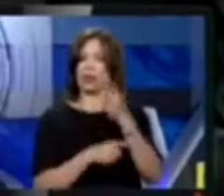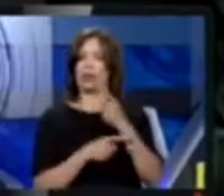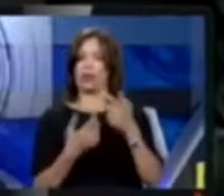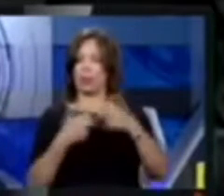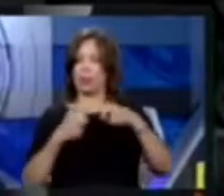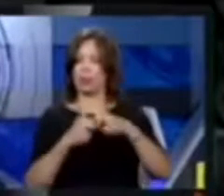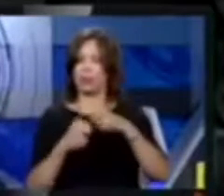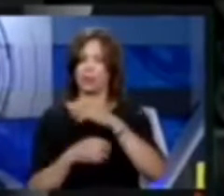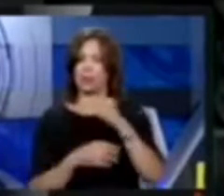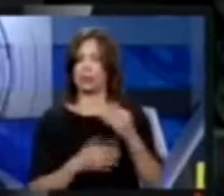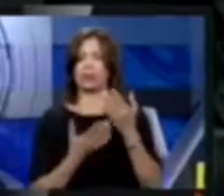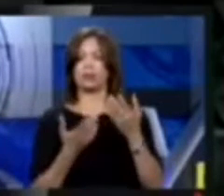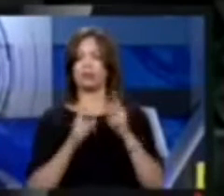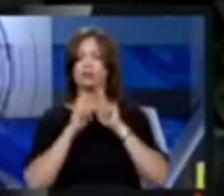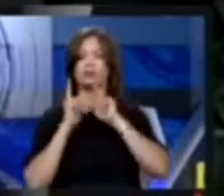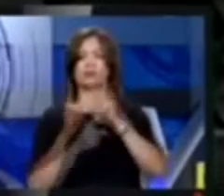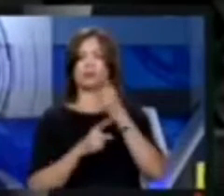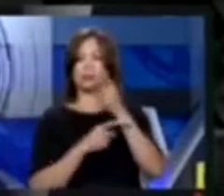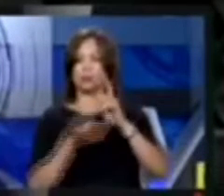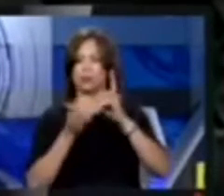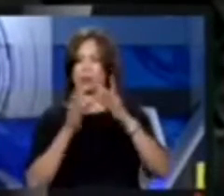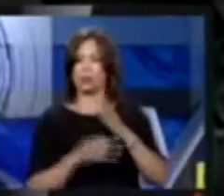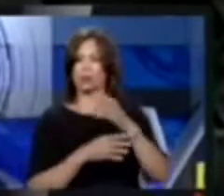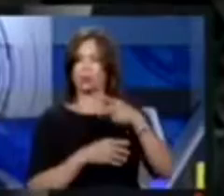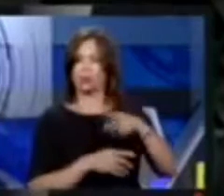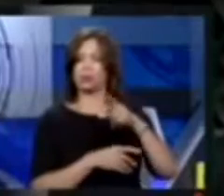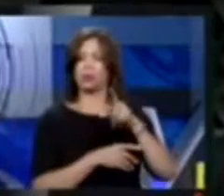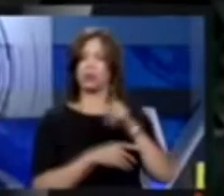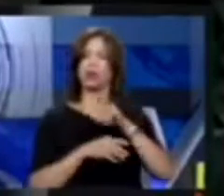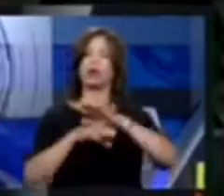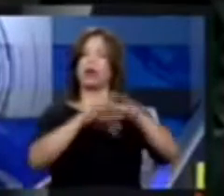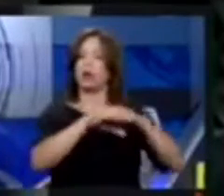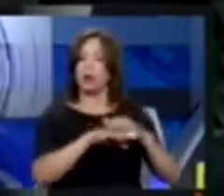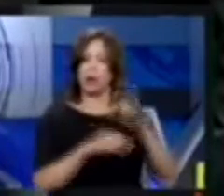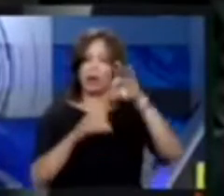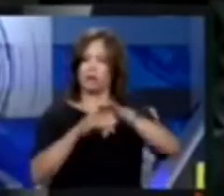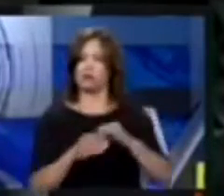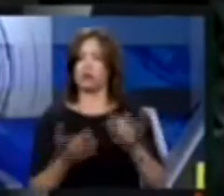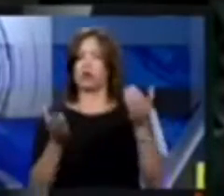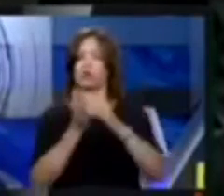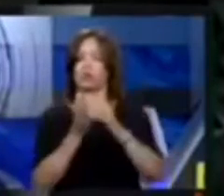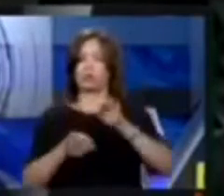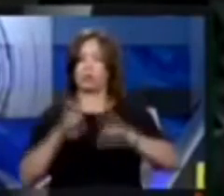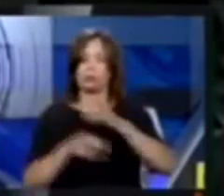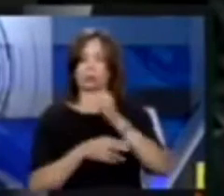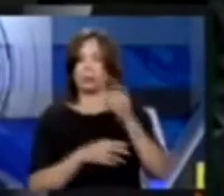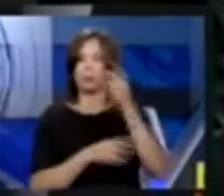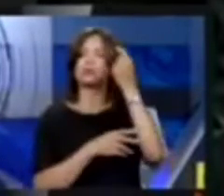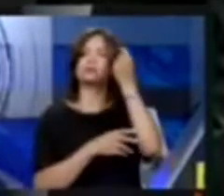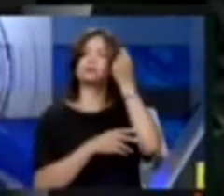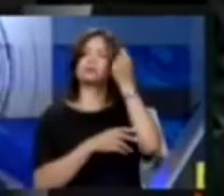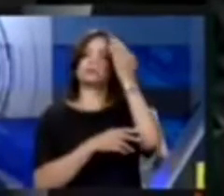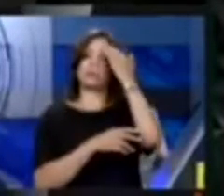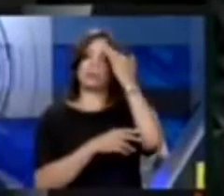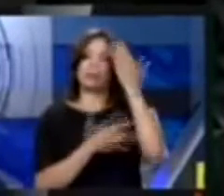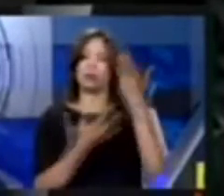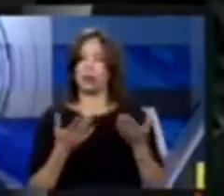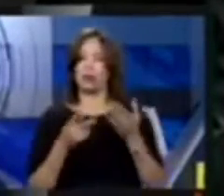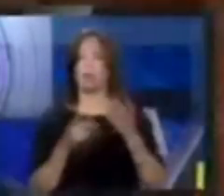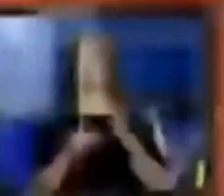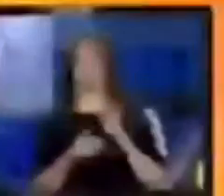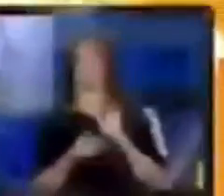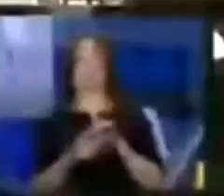es el energético. Por instrucción de la dirección del partido, llamamos a votar negativamente porque entendemos que no